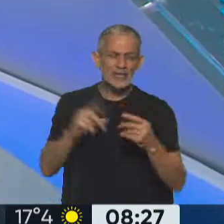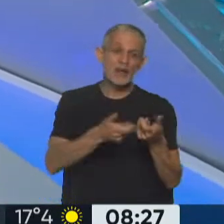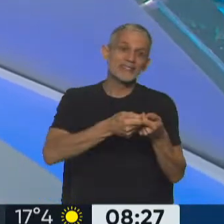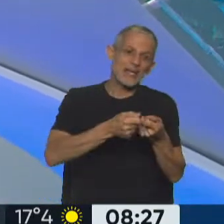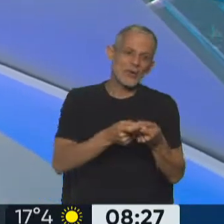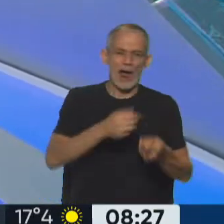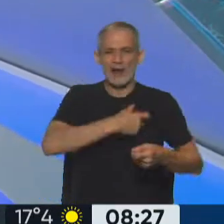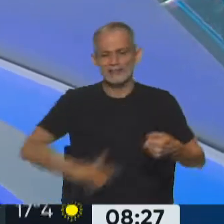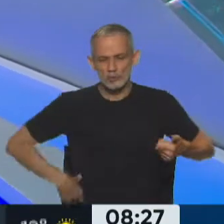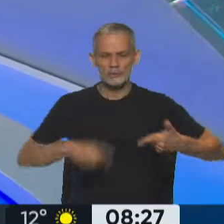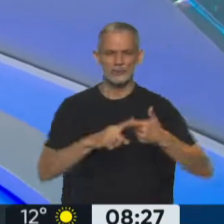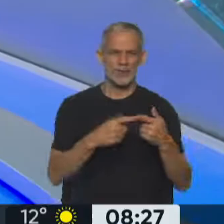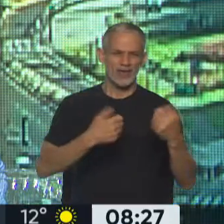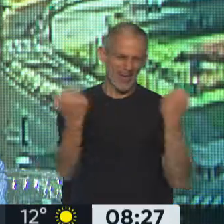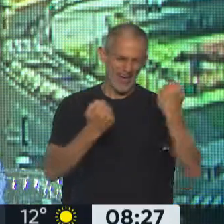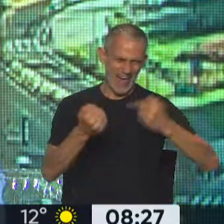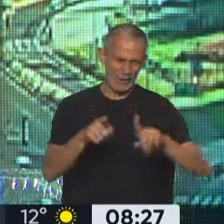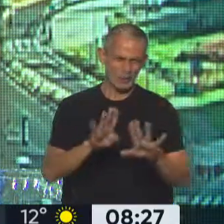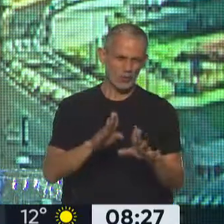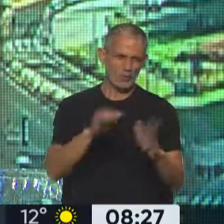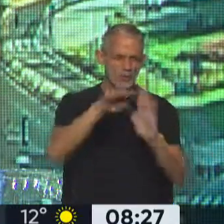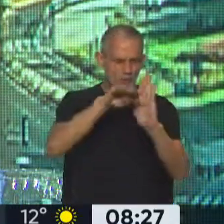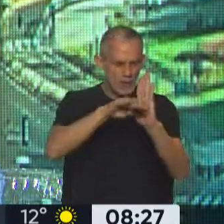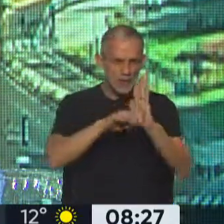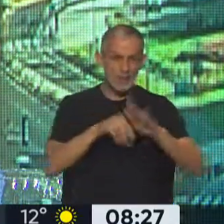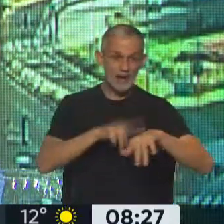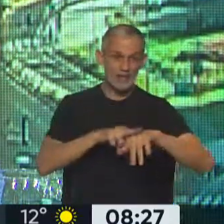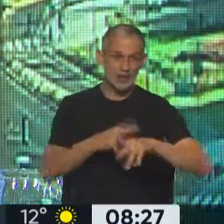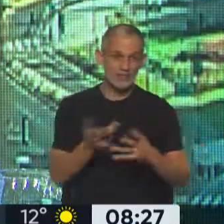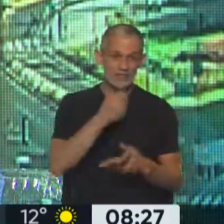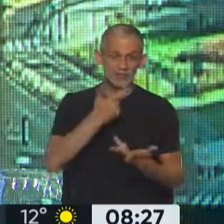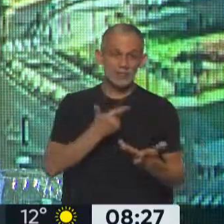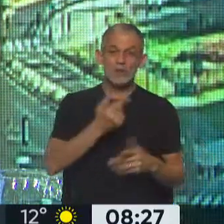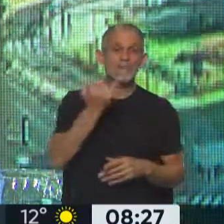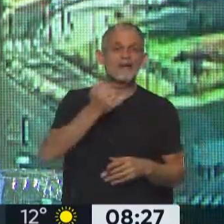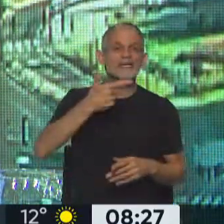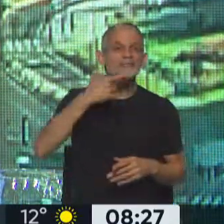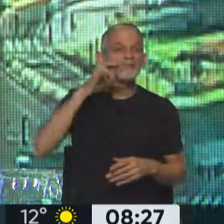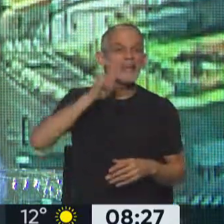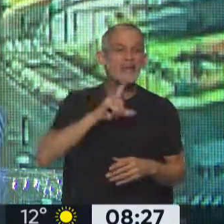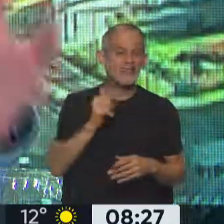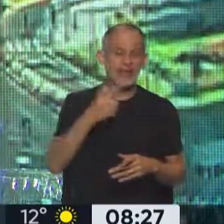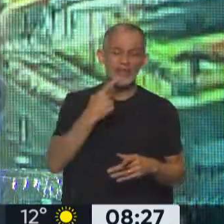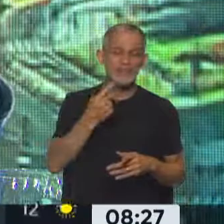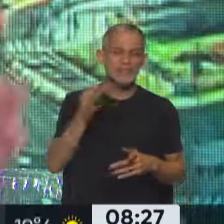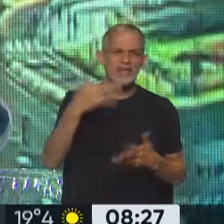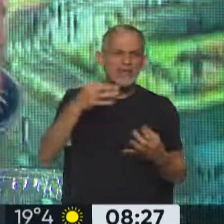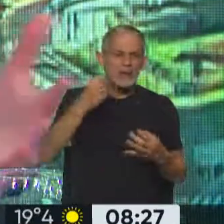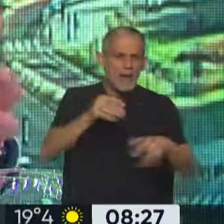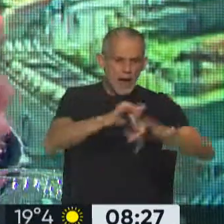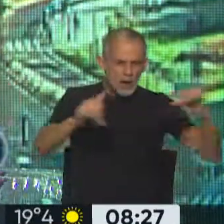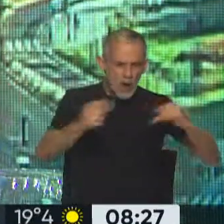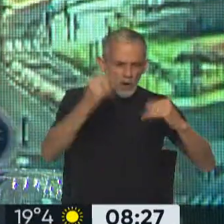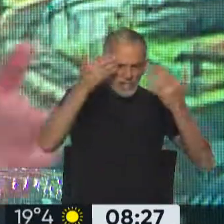cinturón de seguridad etcétera y además como decía yo vuelvo a tomarlo al flaco spinetta el Flaco decía hay que abrirle la cabeza